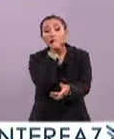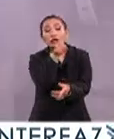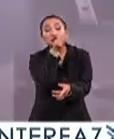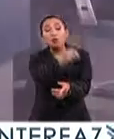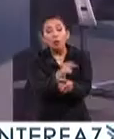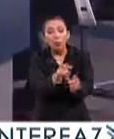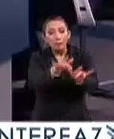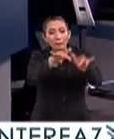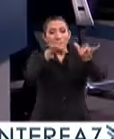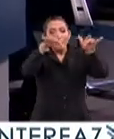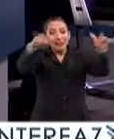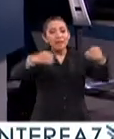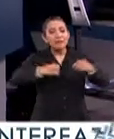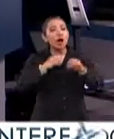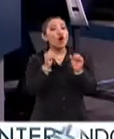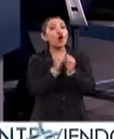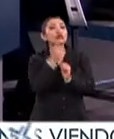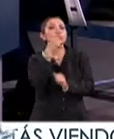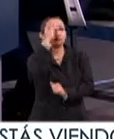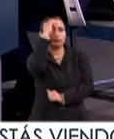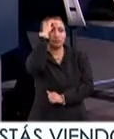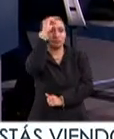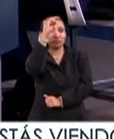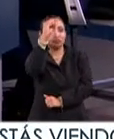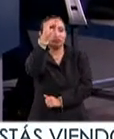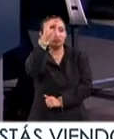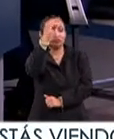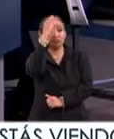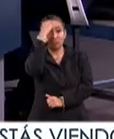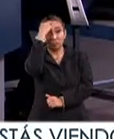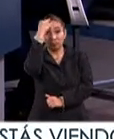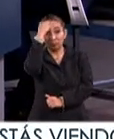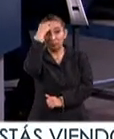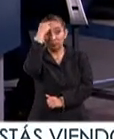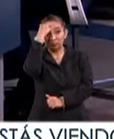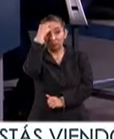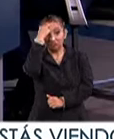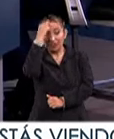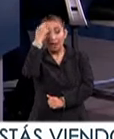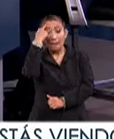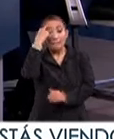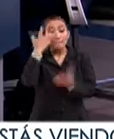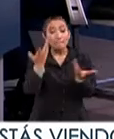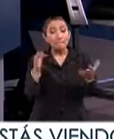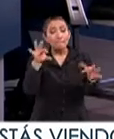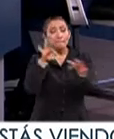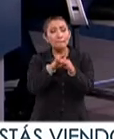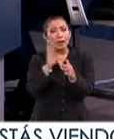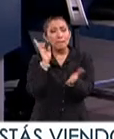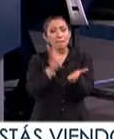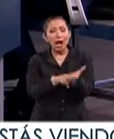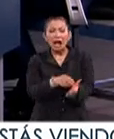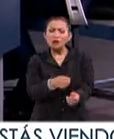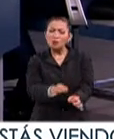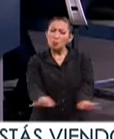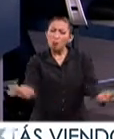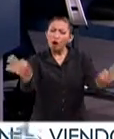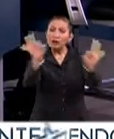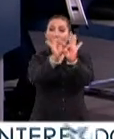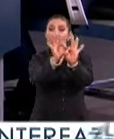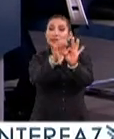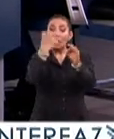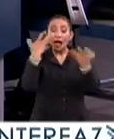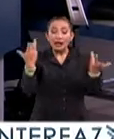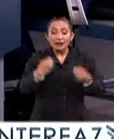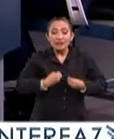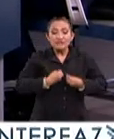que tú brilles en la vida es a través de tu inteligencia. El cerebro es lo que, y la mente es lo más sagrado que tenemos, porque es lo que hace